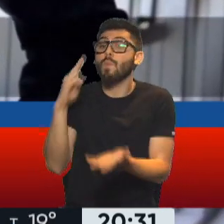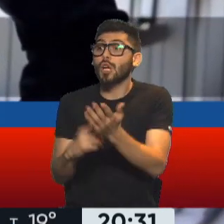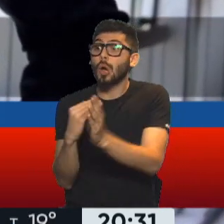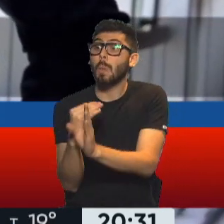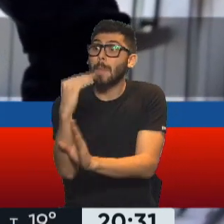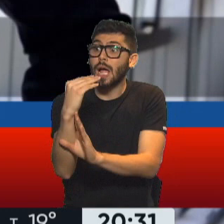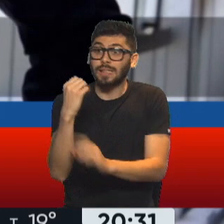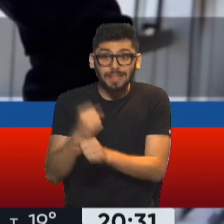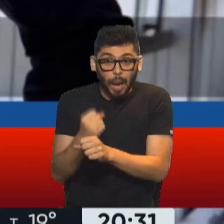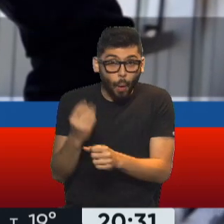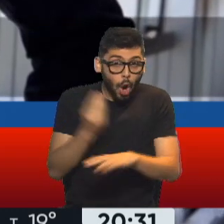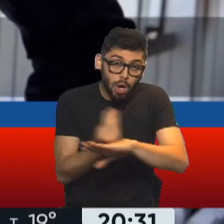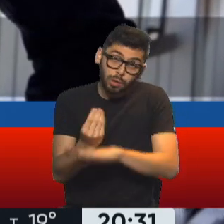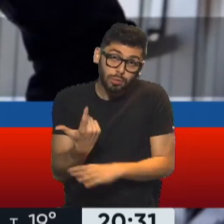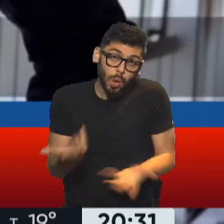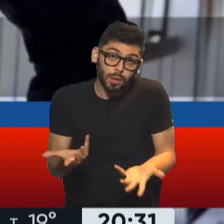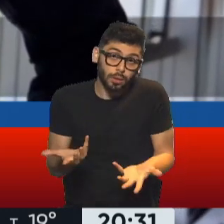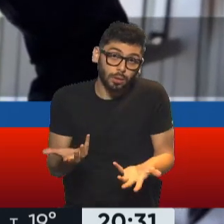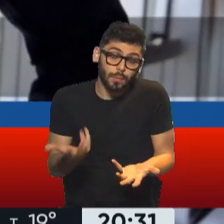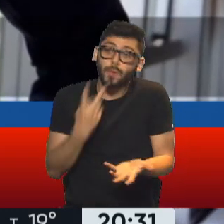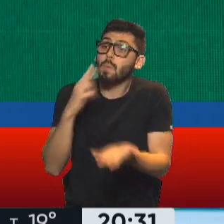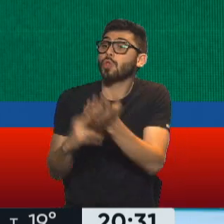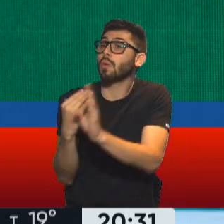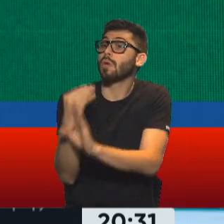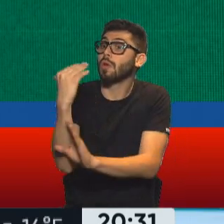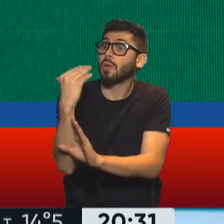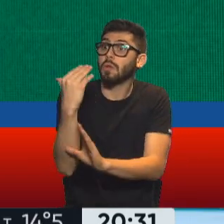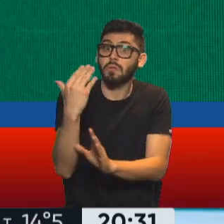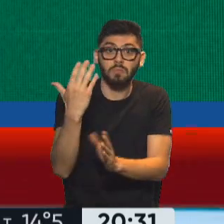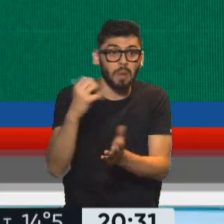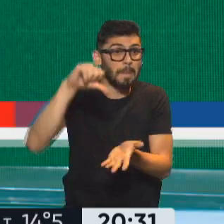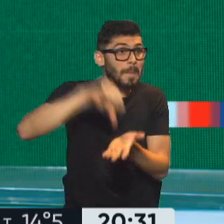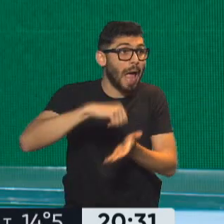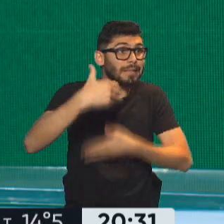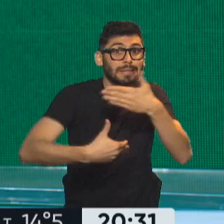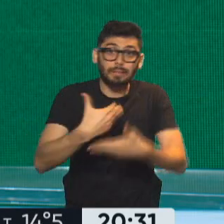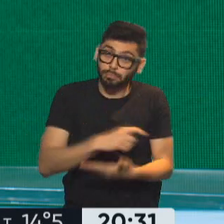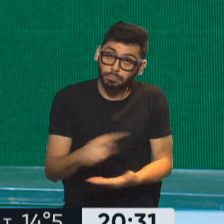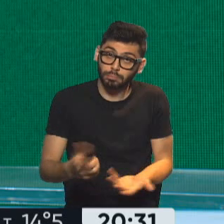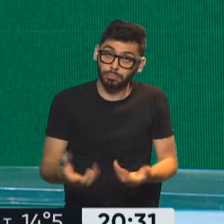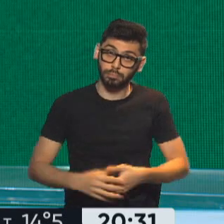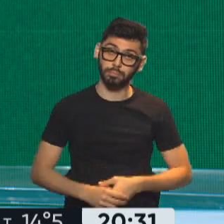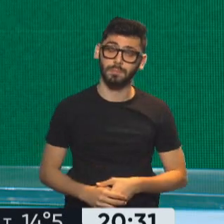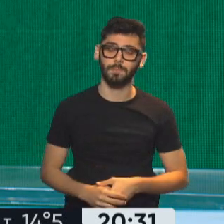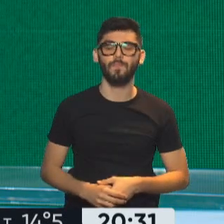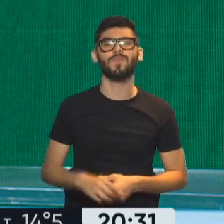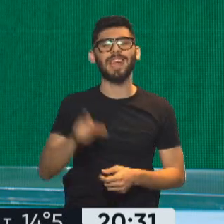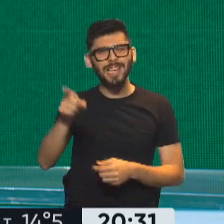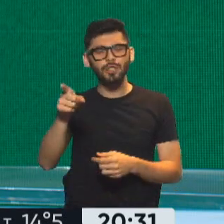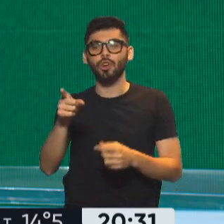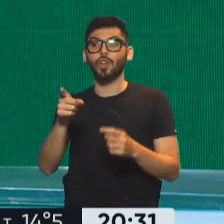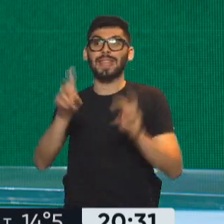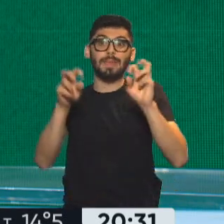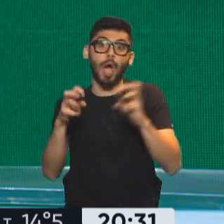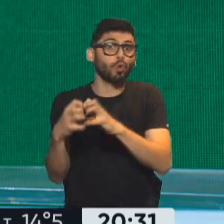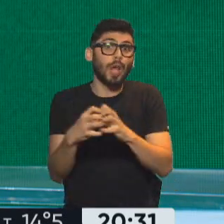genera trabajo, porque aumentando impuestos no hay forma de que funcione un país. Bueno, muy bien, parte de lo que se dice, parte de lo que está en discusión.